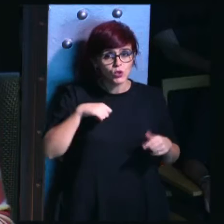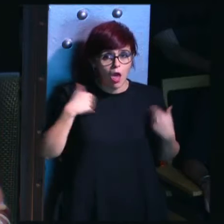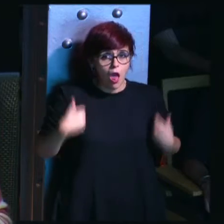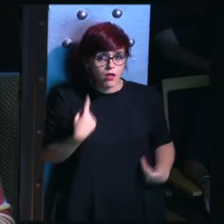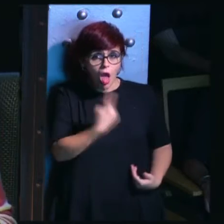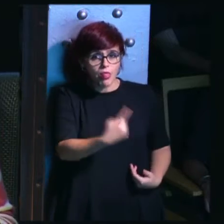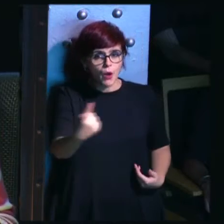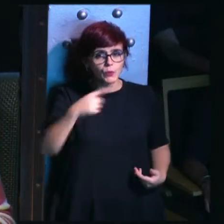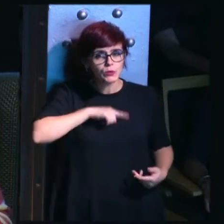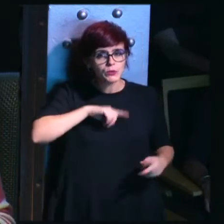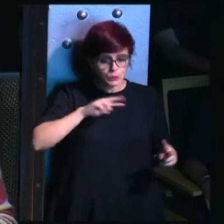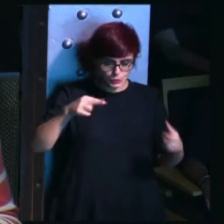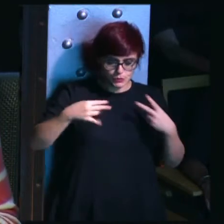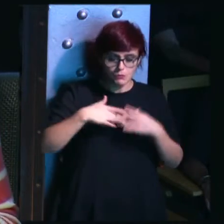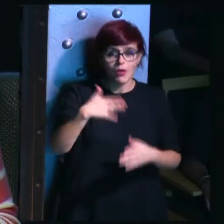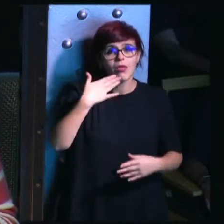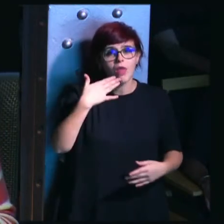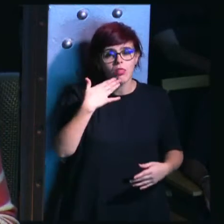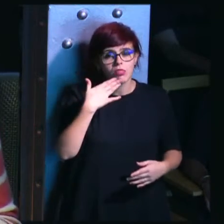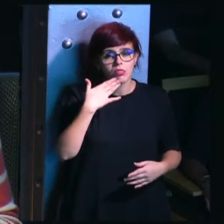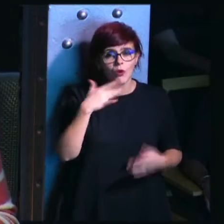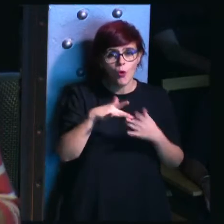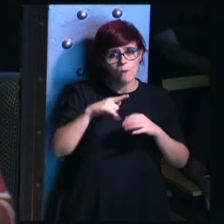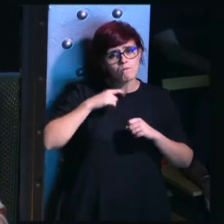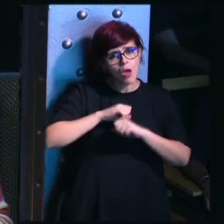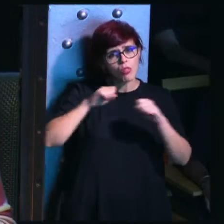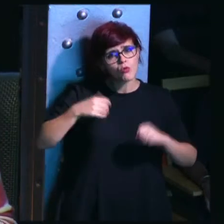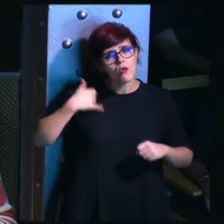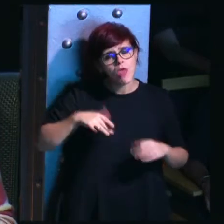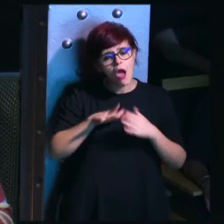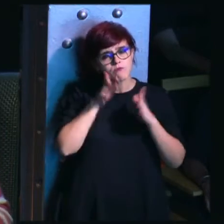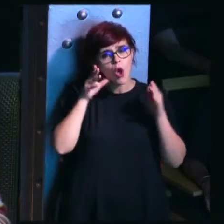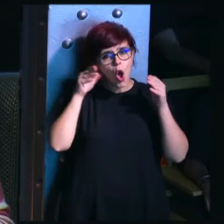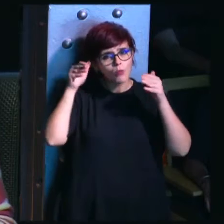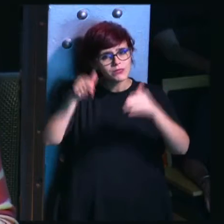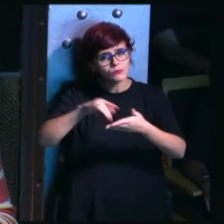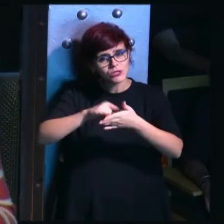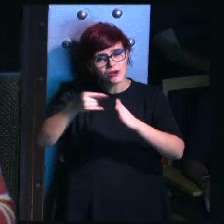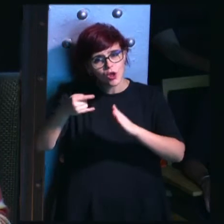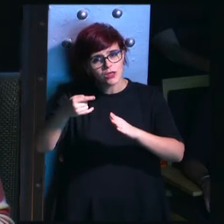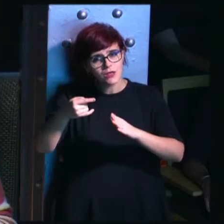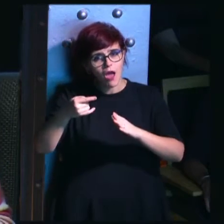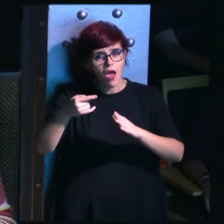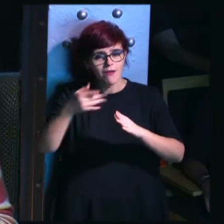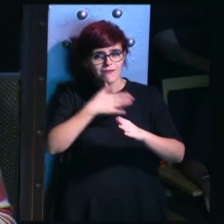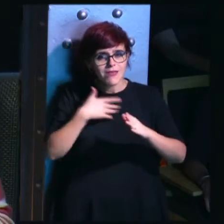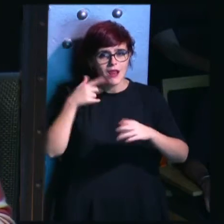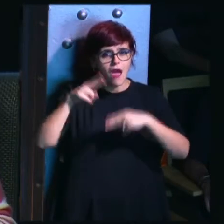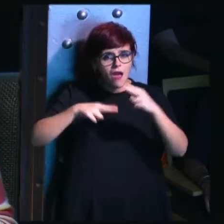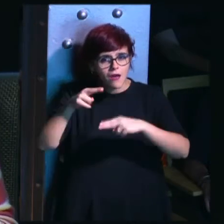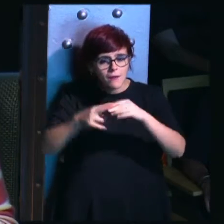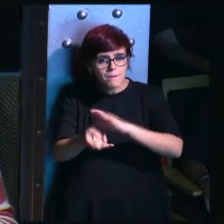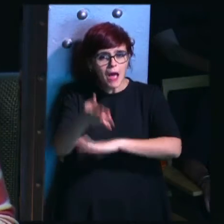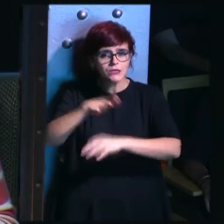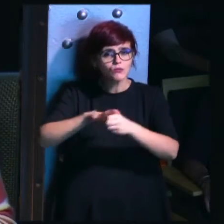pues a lo mejor con cierta edad, con cierta madurez, pues te gusta dedicarte a una tecnología para hacer una cosa, un ámbito